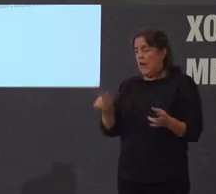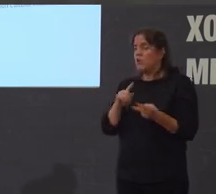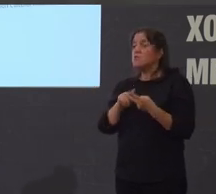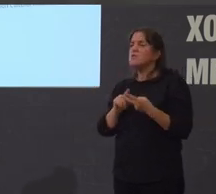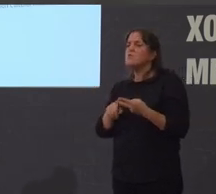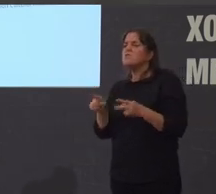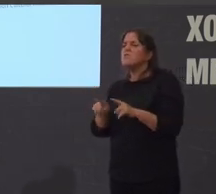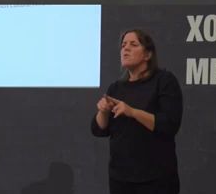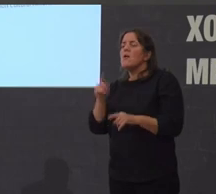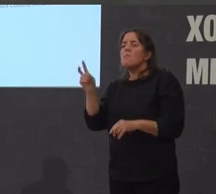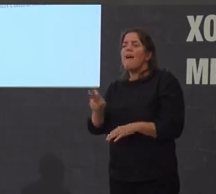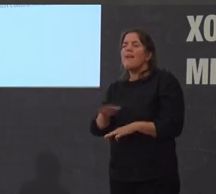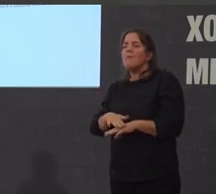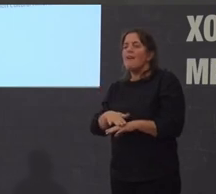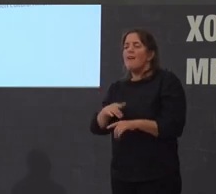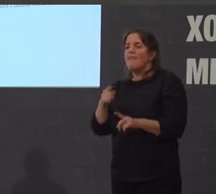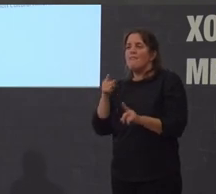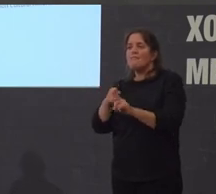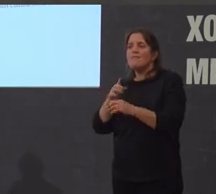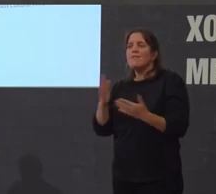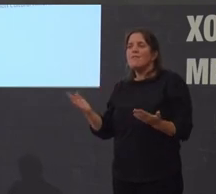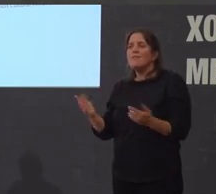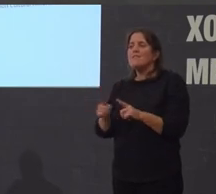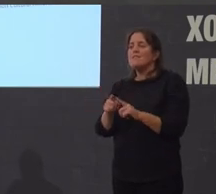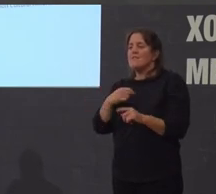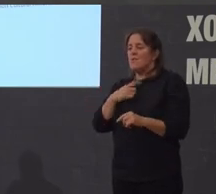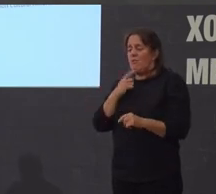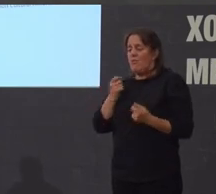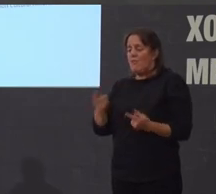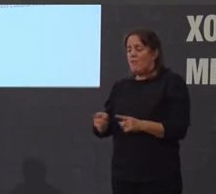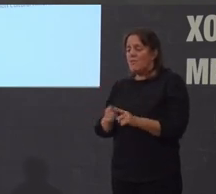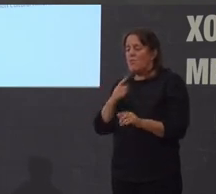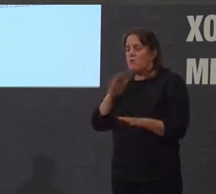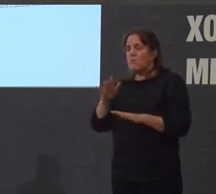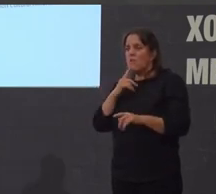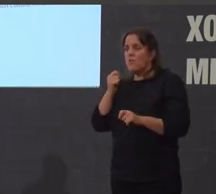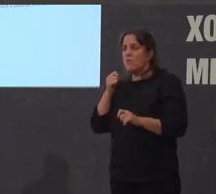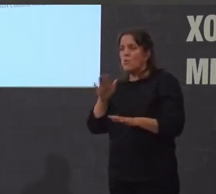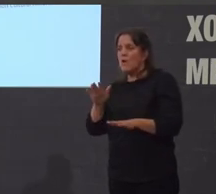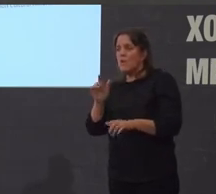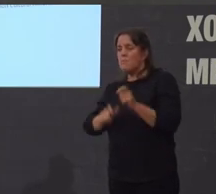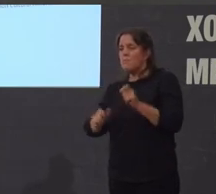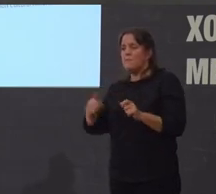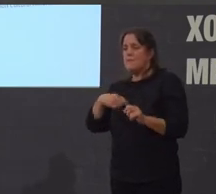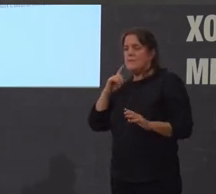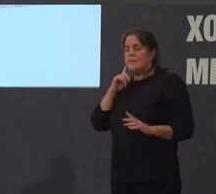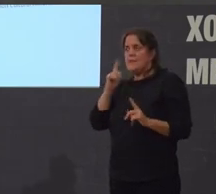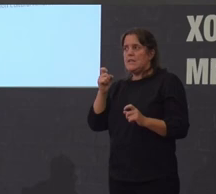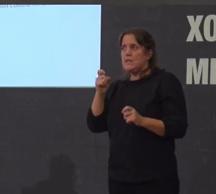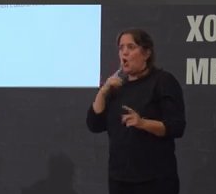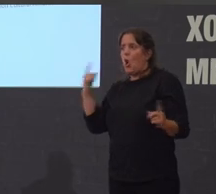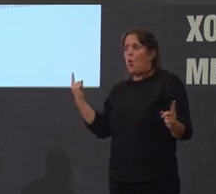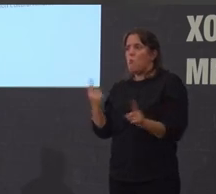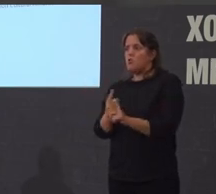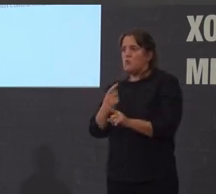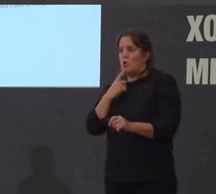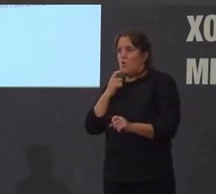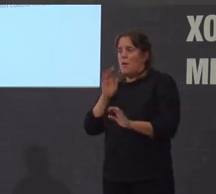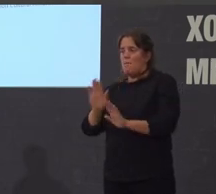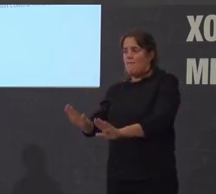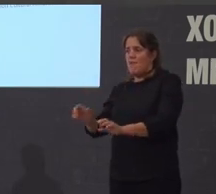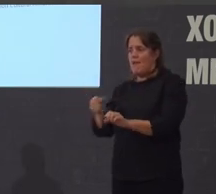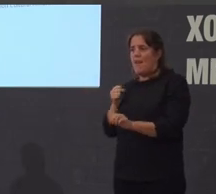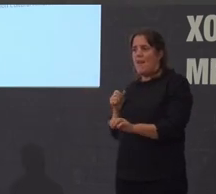otra también servía para paralizar desmovilizar cualquiera intento de oposición porque